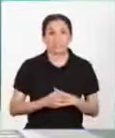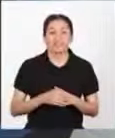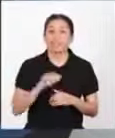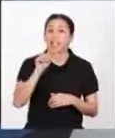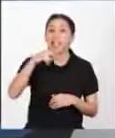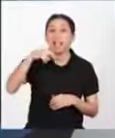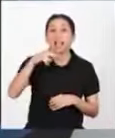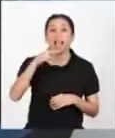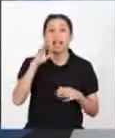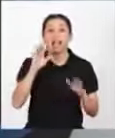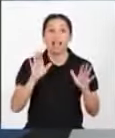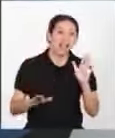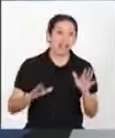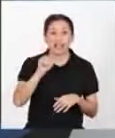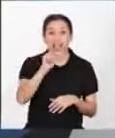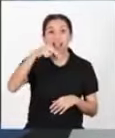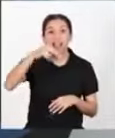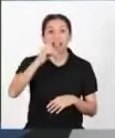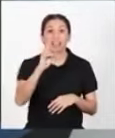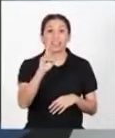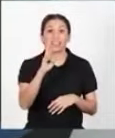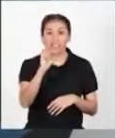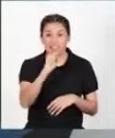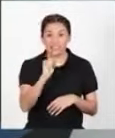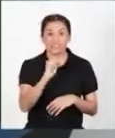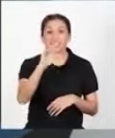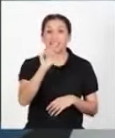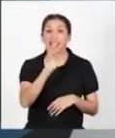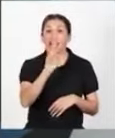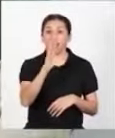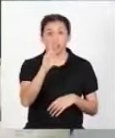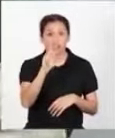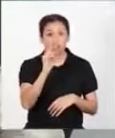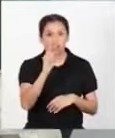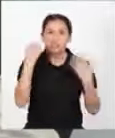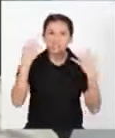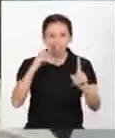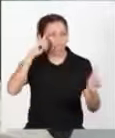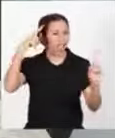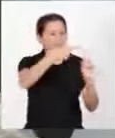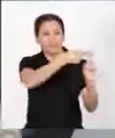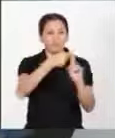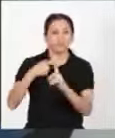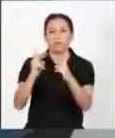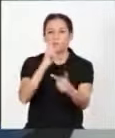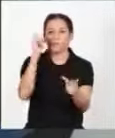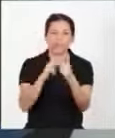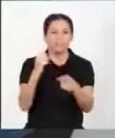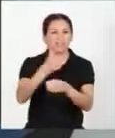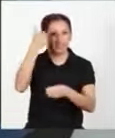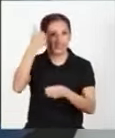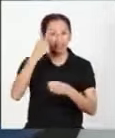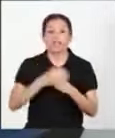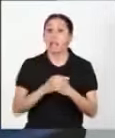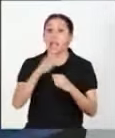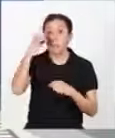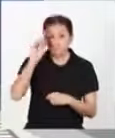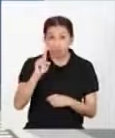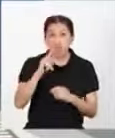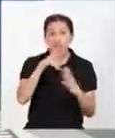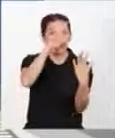Andrés y Carlos han logrado cumplir el propósito maravillosamente.